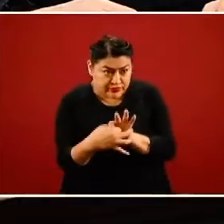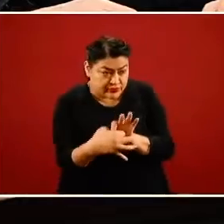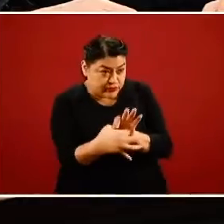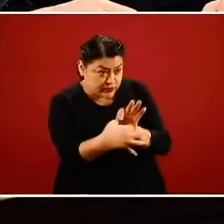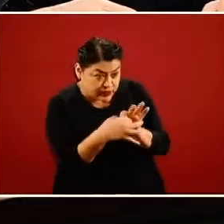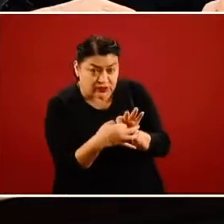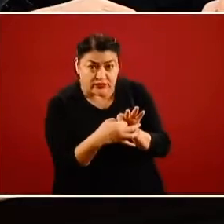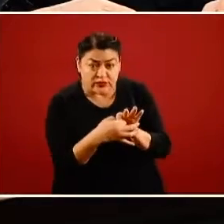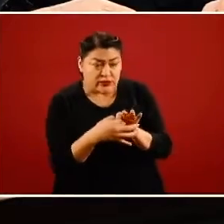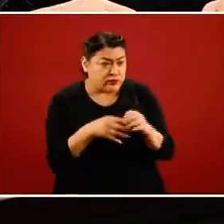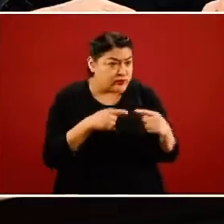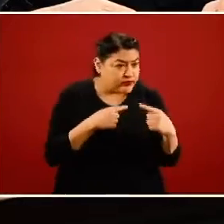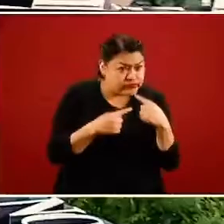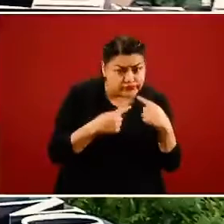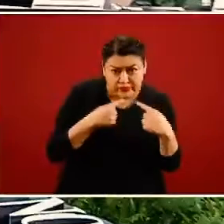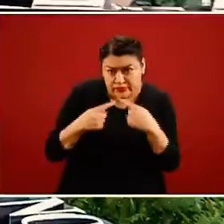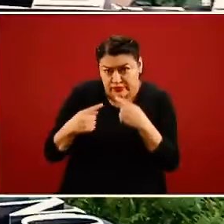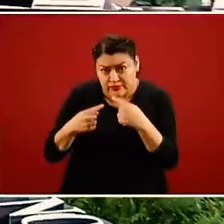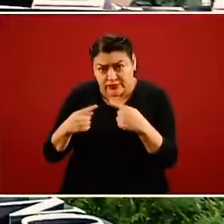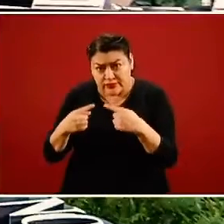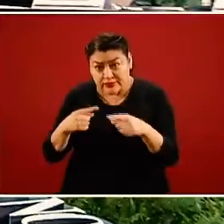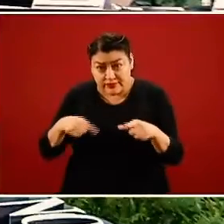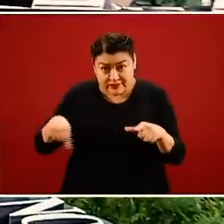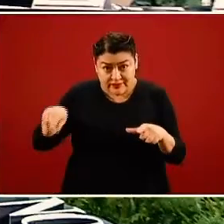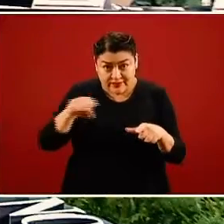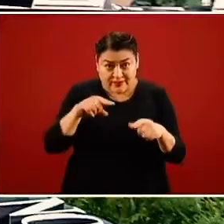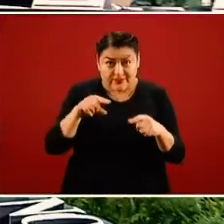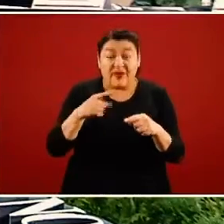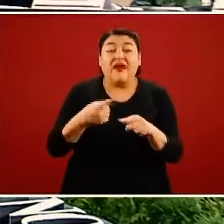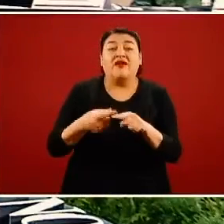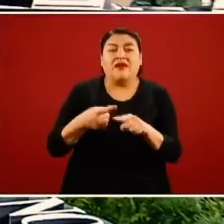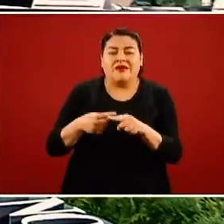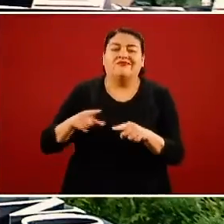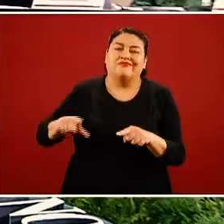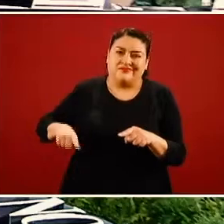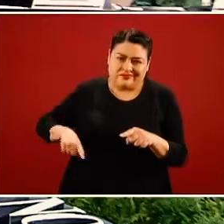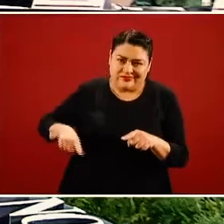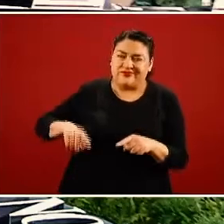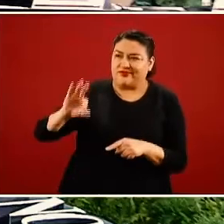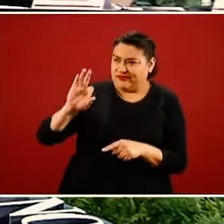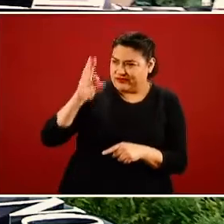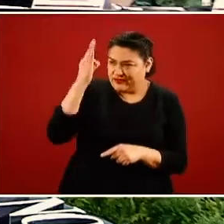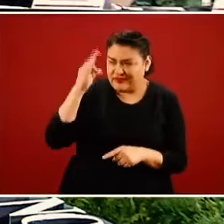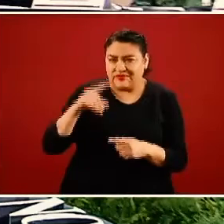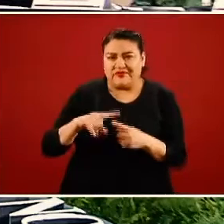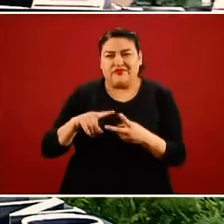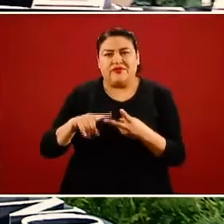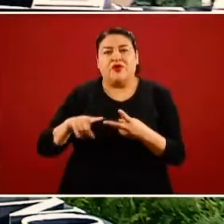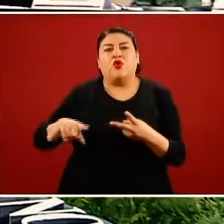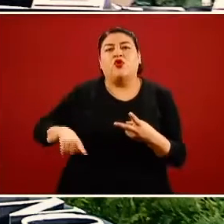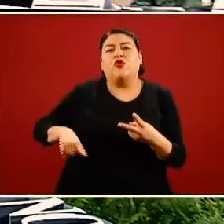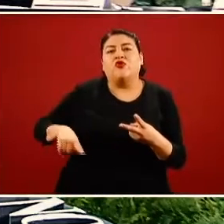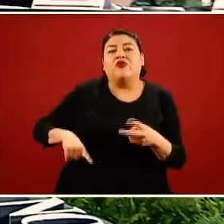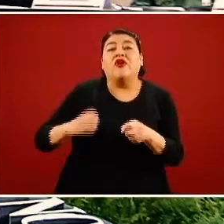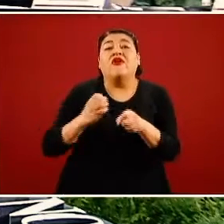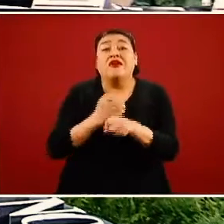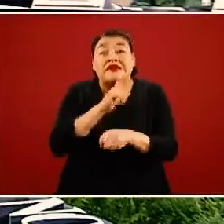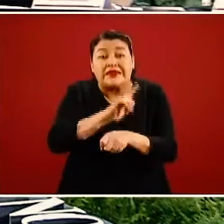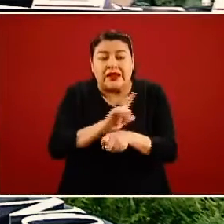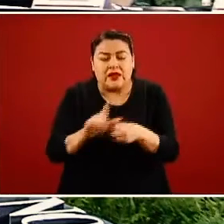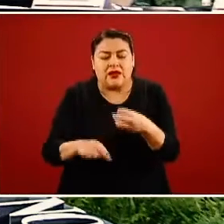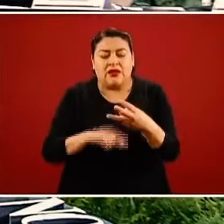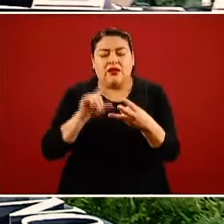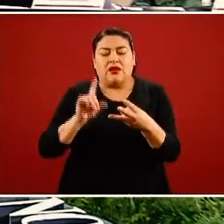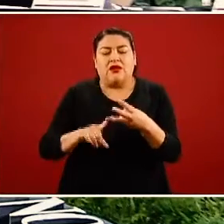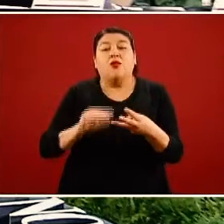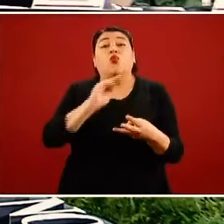municipios. Manifestó, cumplamos la Constitución ya que es nuestra certeza y confianza en el futuro del país y hagamos política